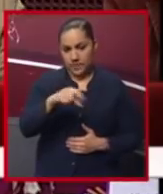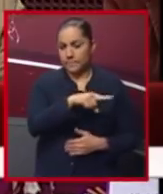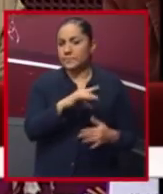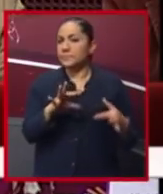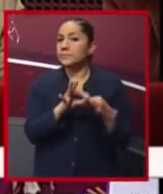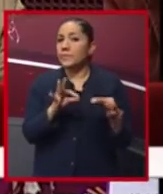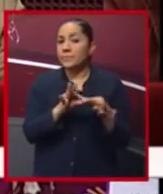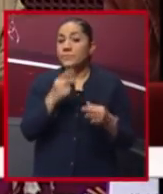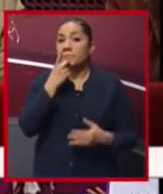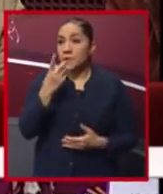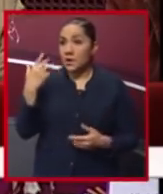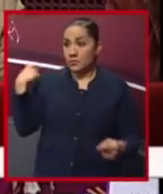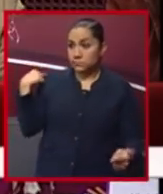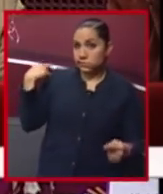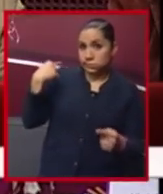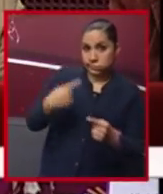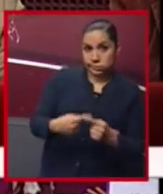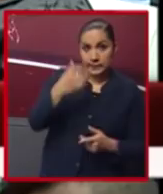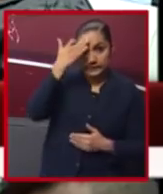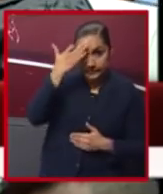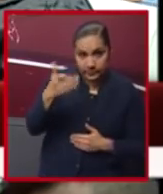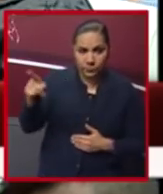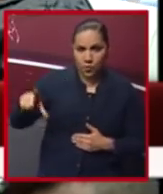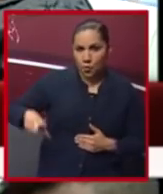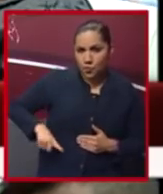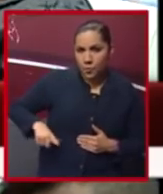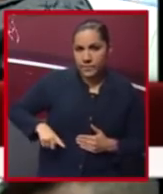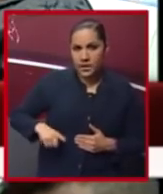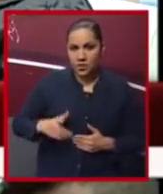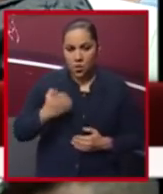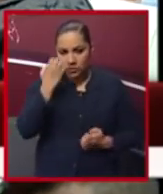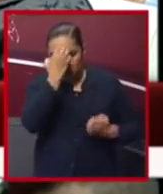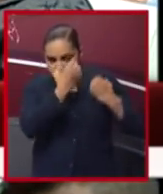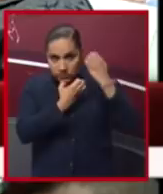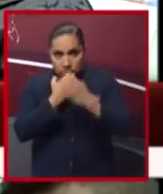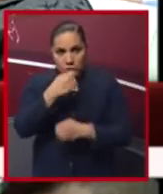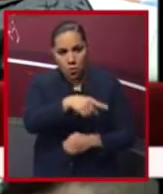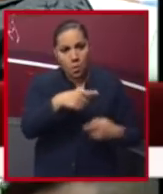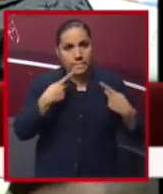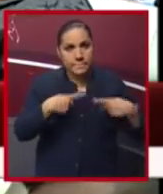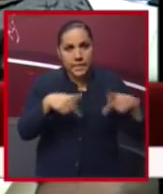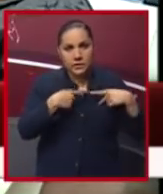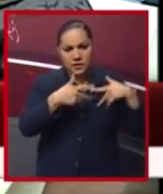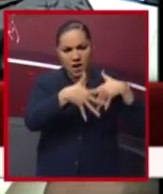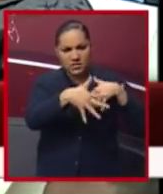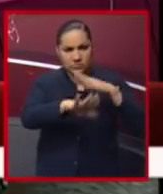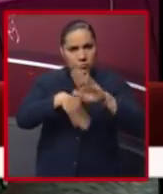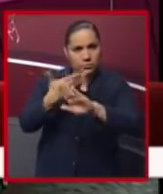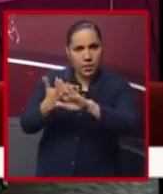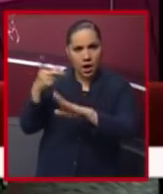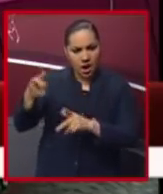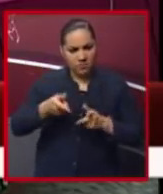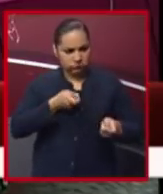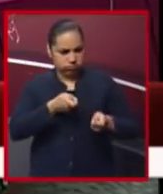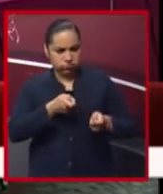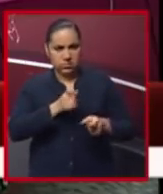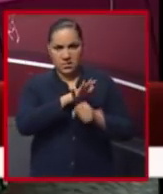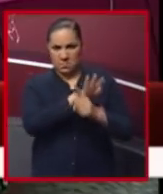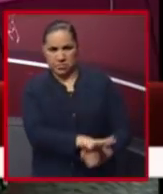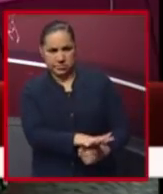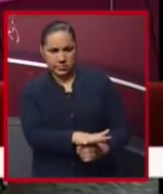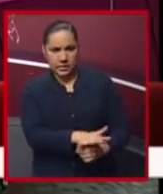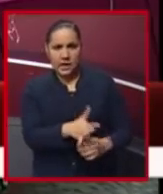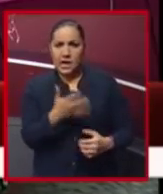historia la intervención del gobierno en materia de acoso, espionaje y represión a los movimientos sociales ha sido un factor que también ha propiciado el clima